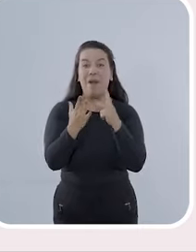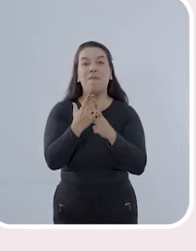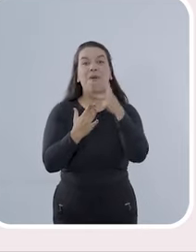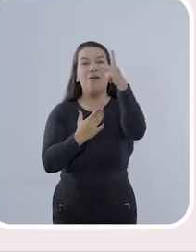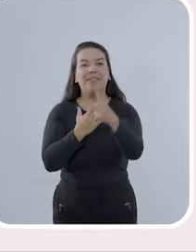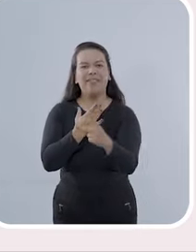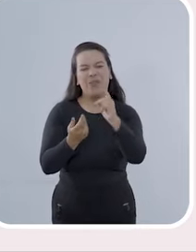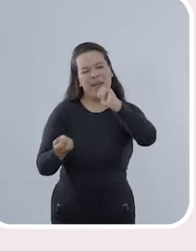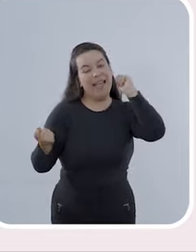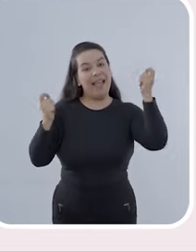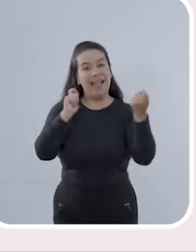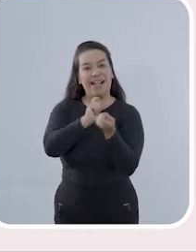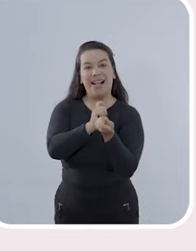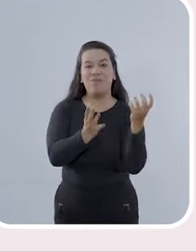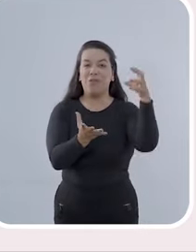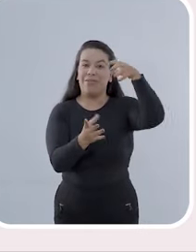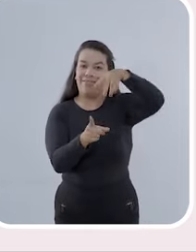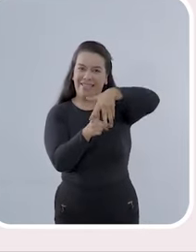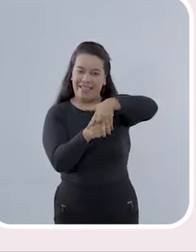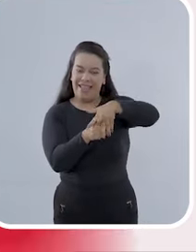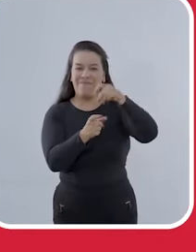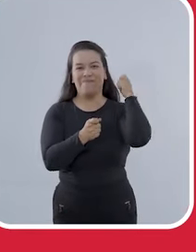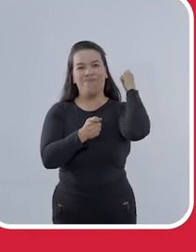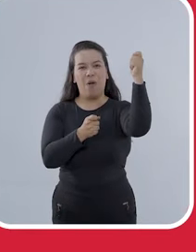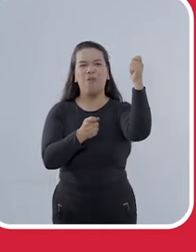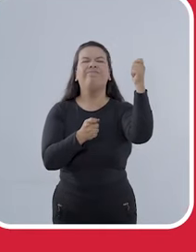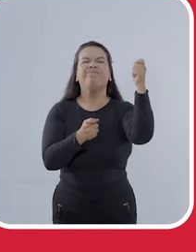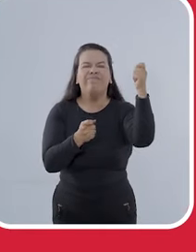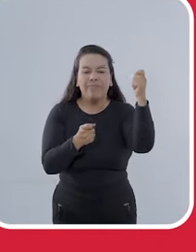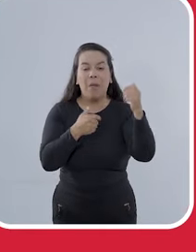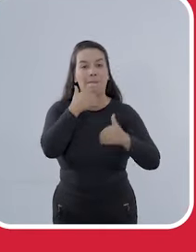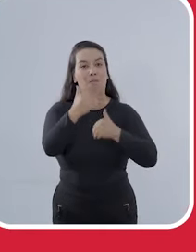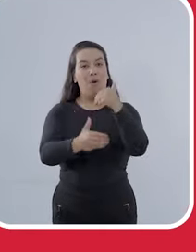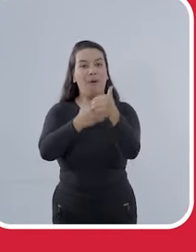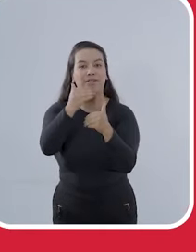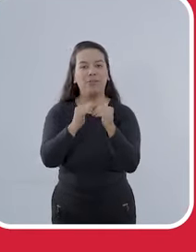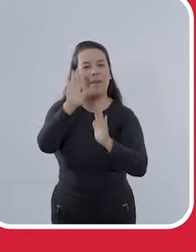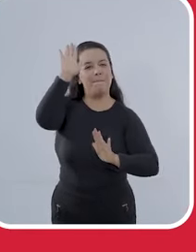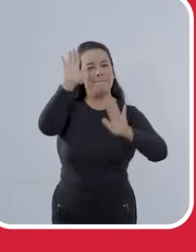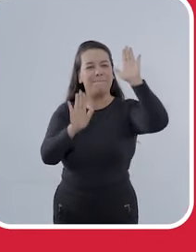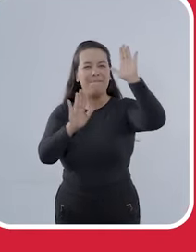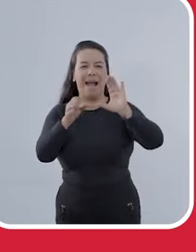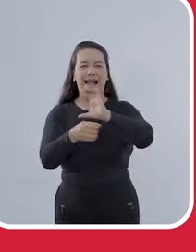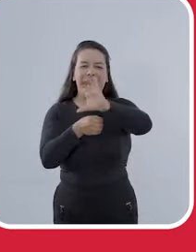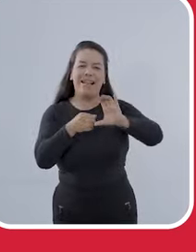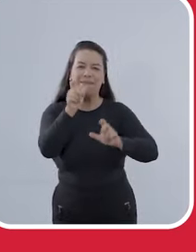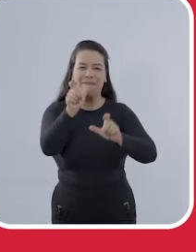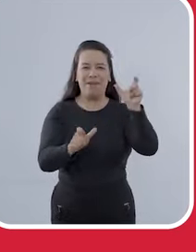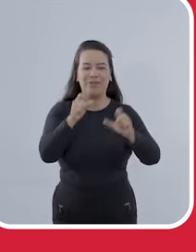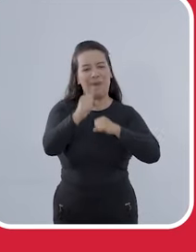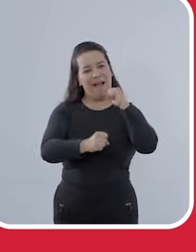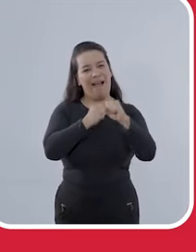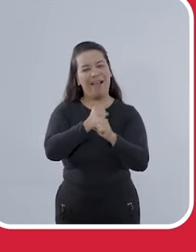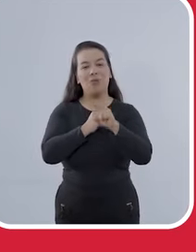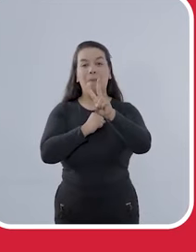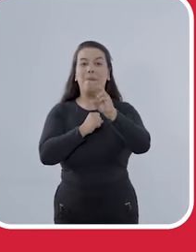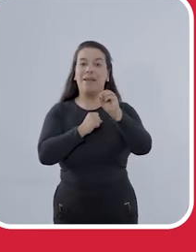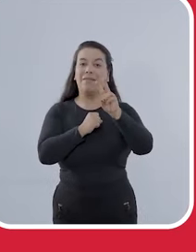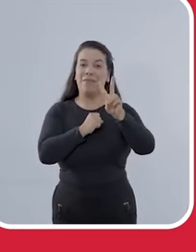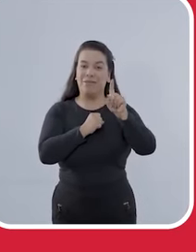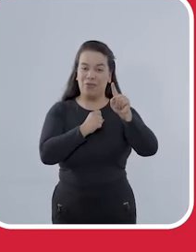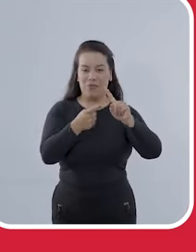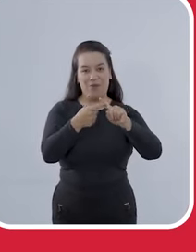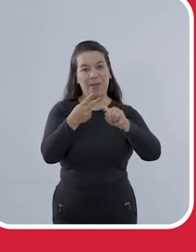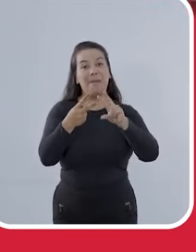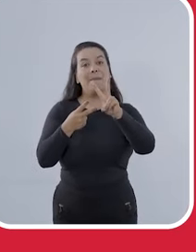fases. El diagnóstico y diseño de tres propuestas, fases que ya realizó la universidad, la socialización, que es la fase actual a través